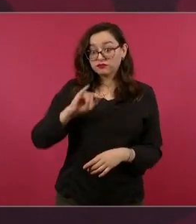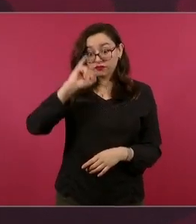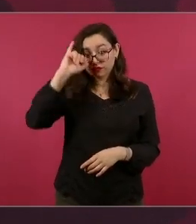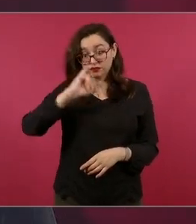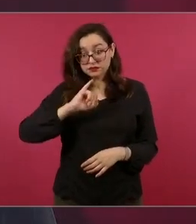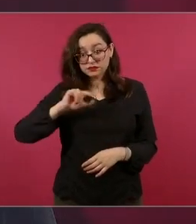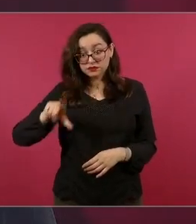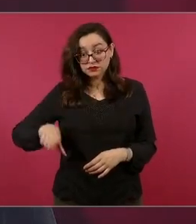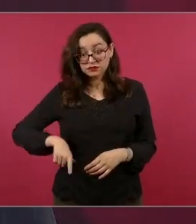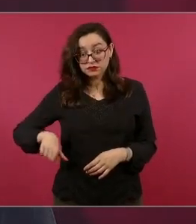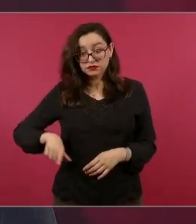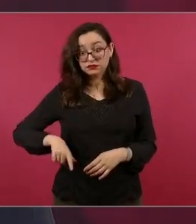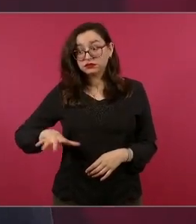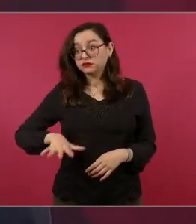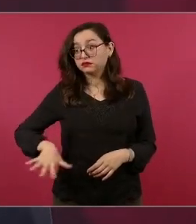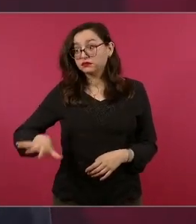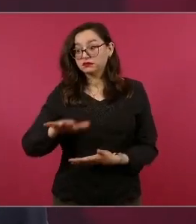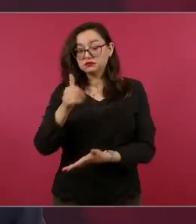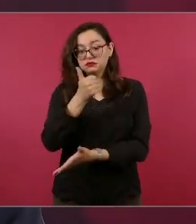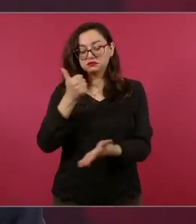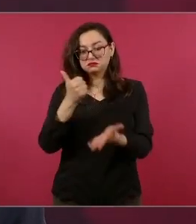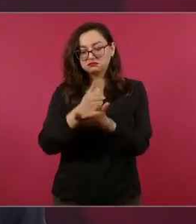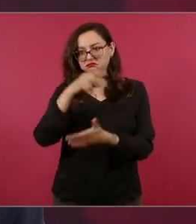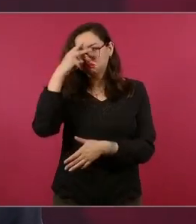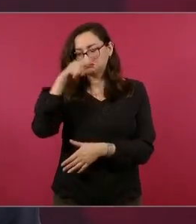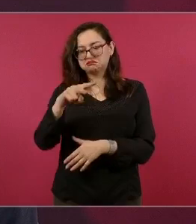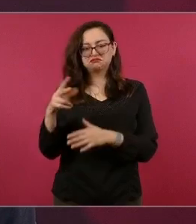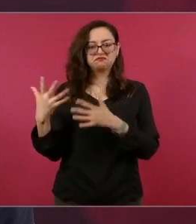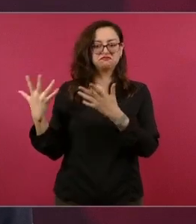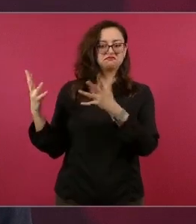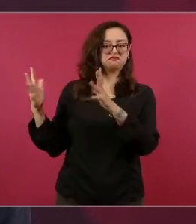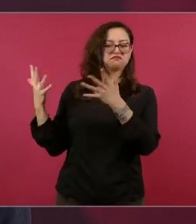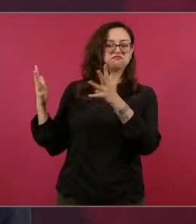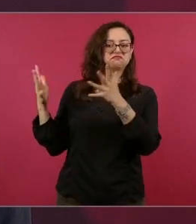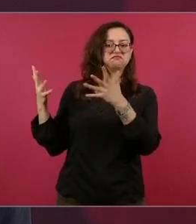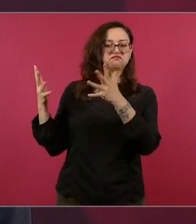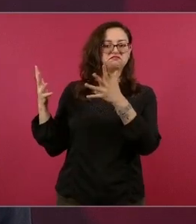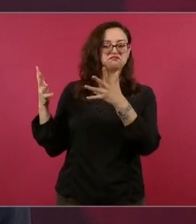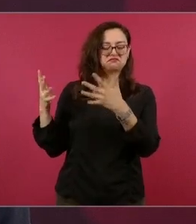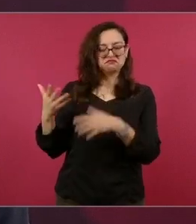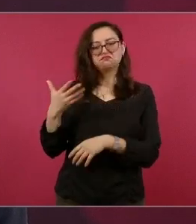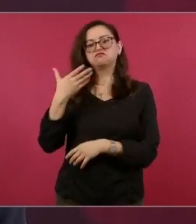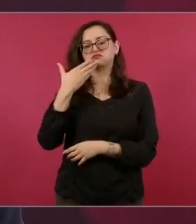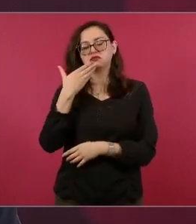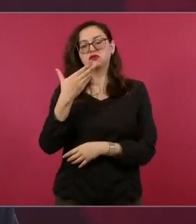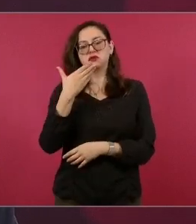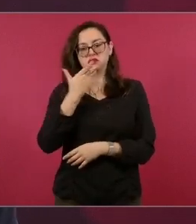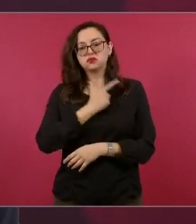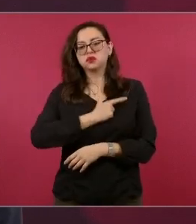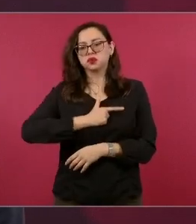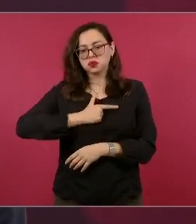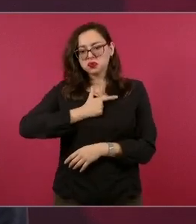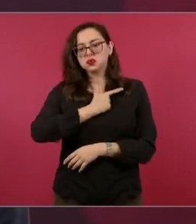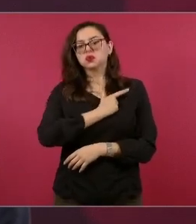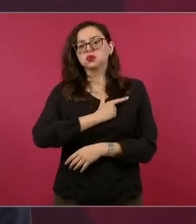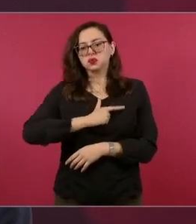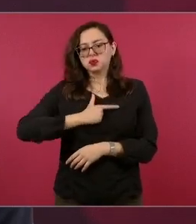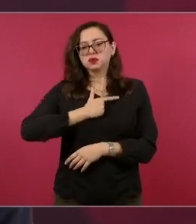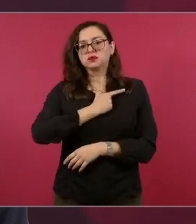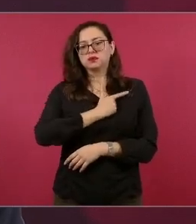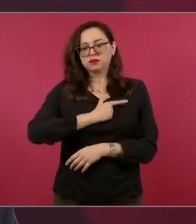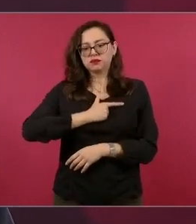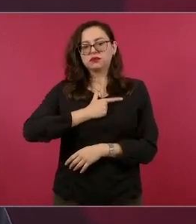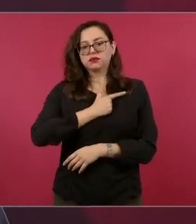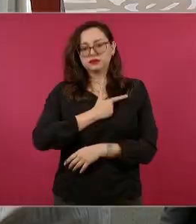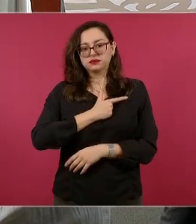vaya a ser la jefa de gobierno en la Ciudad de México. Me da mucho gusto,